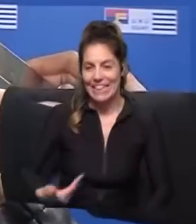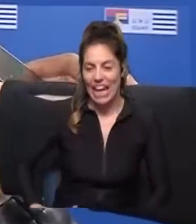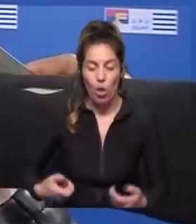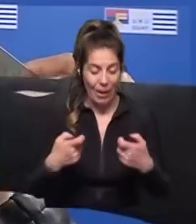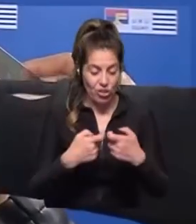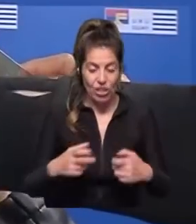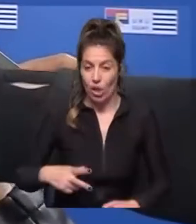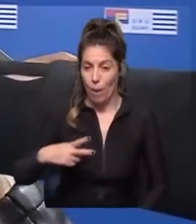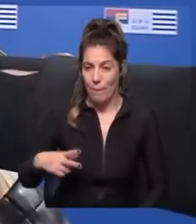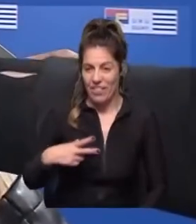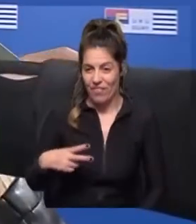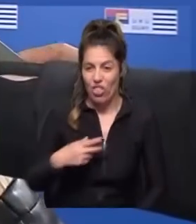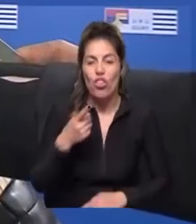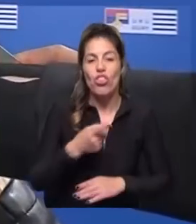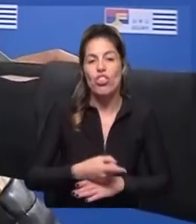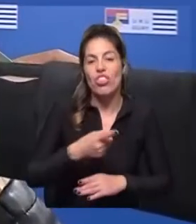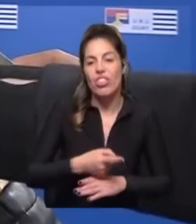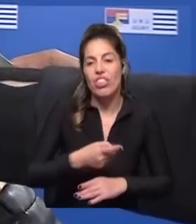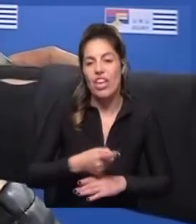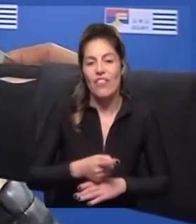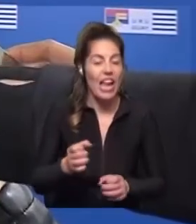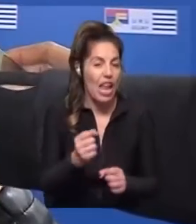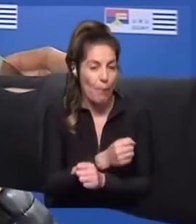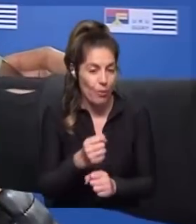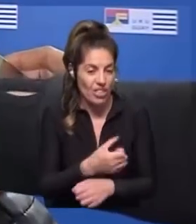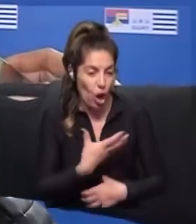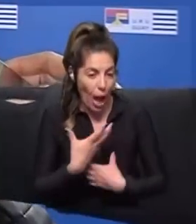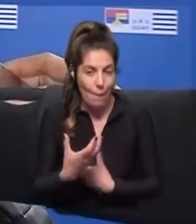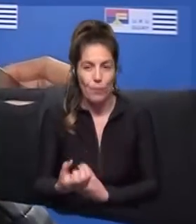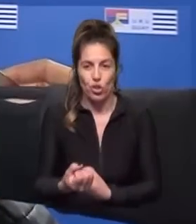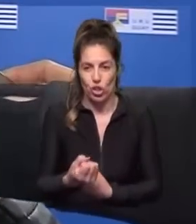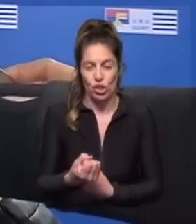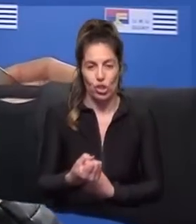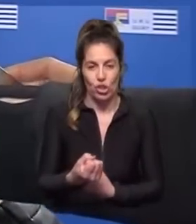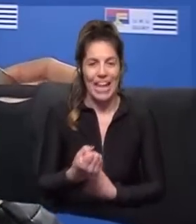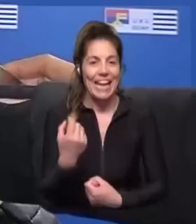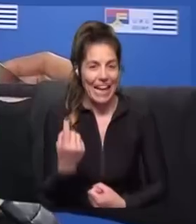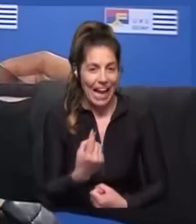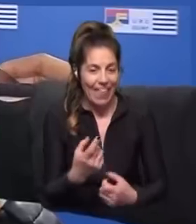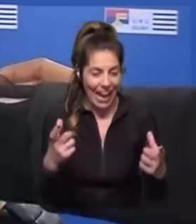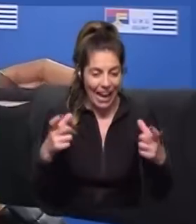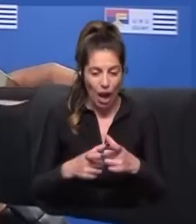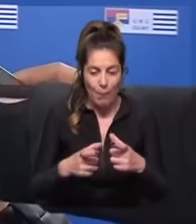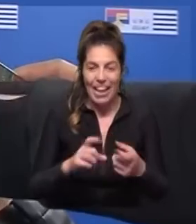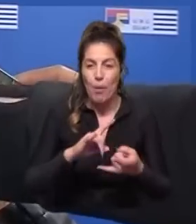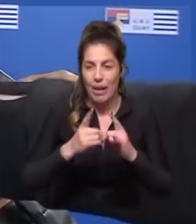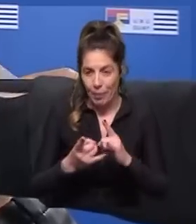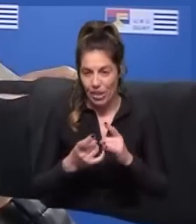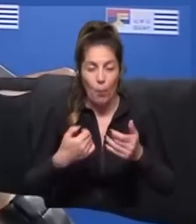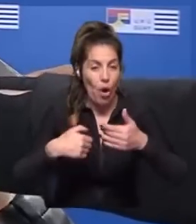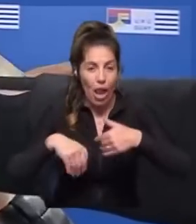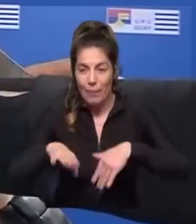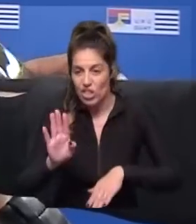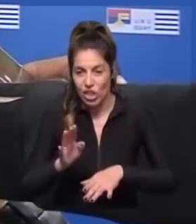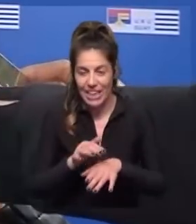con privados debe tener el aval el apoyo la aprobación en cada cámara del parlamento nacional por la mayoría